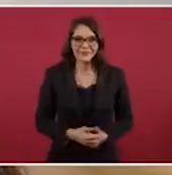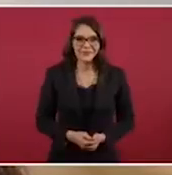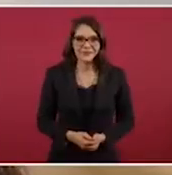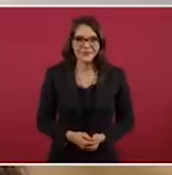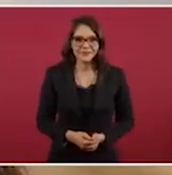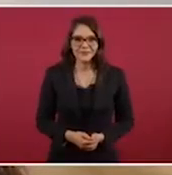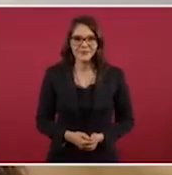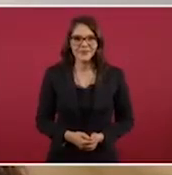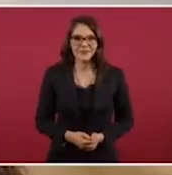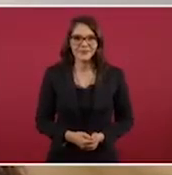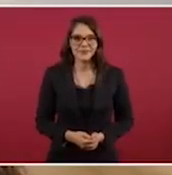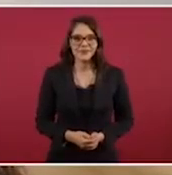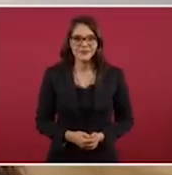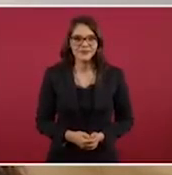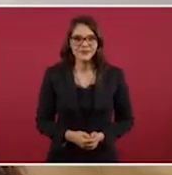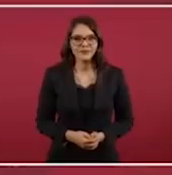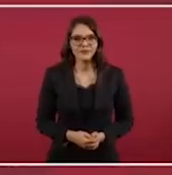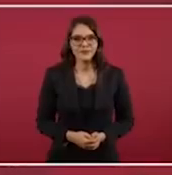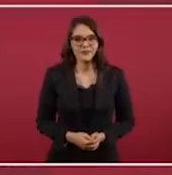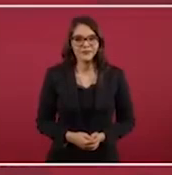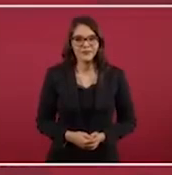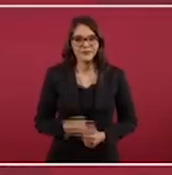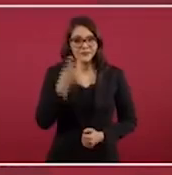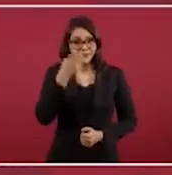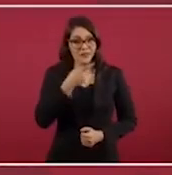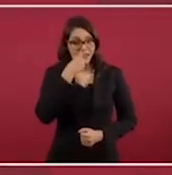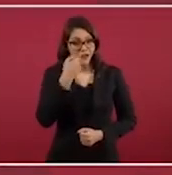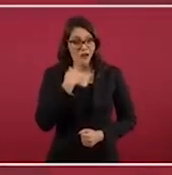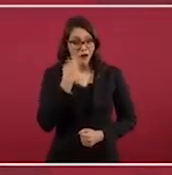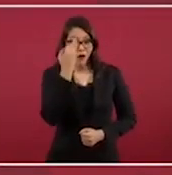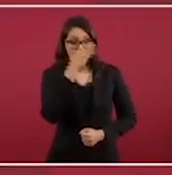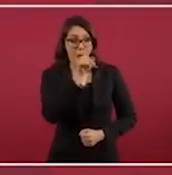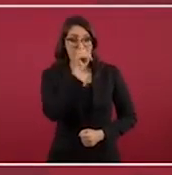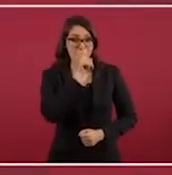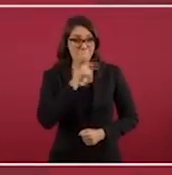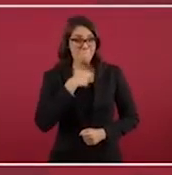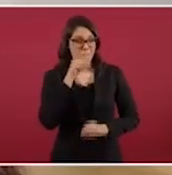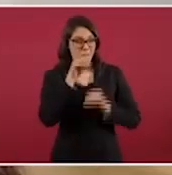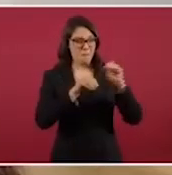y no sería levantar ningún falso,